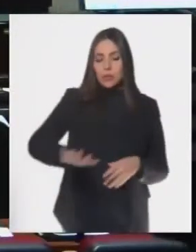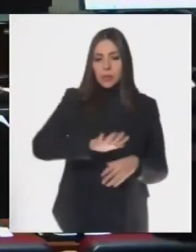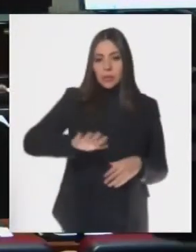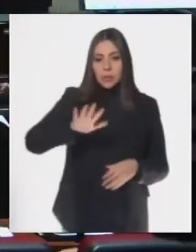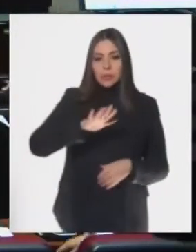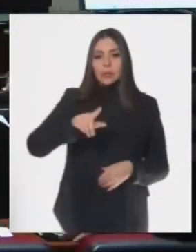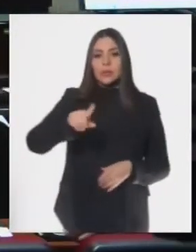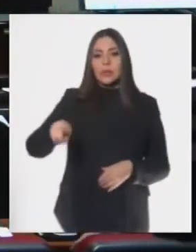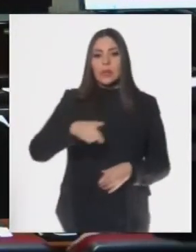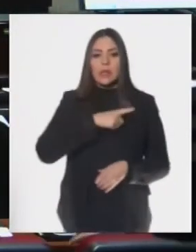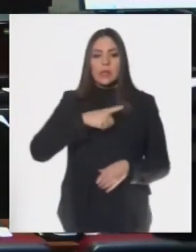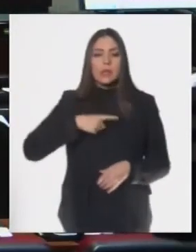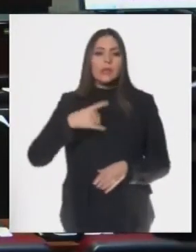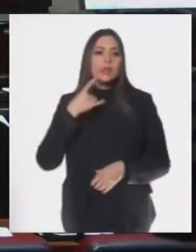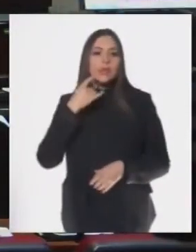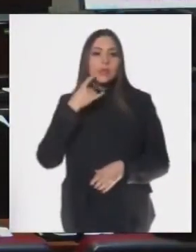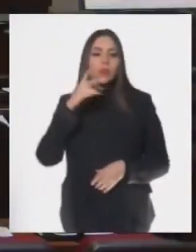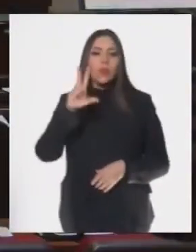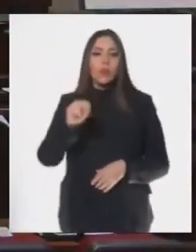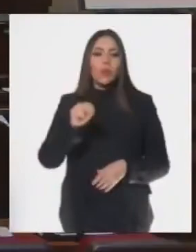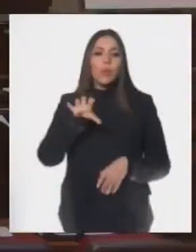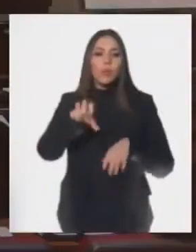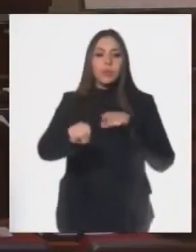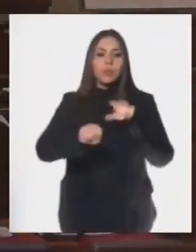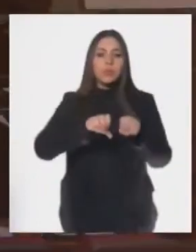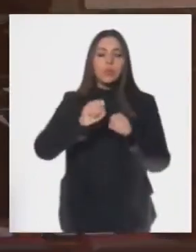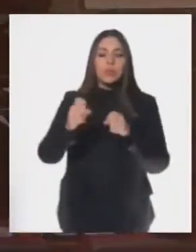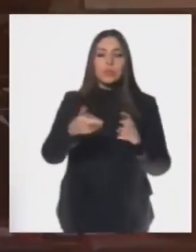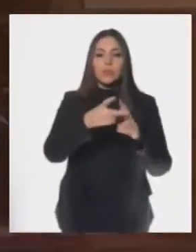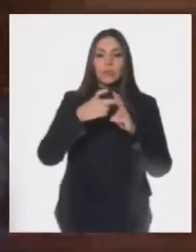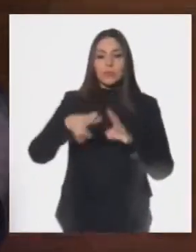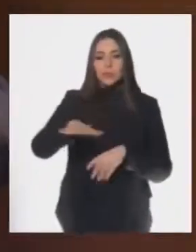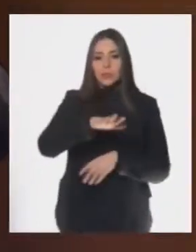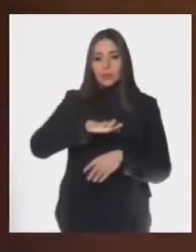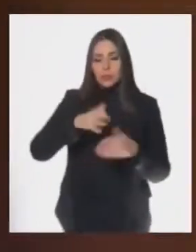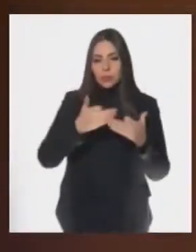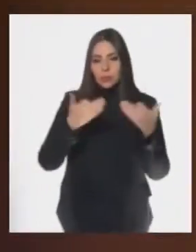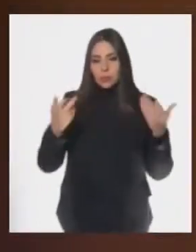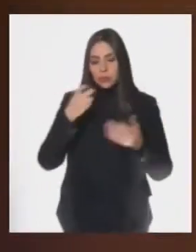contra su acaparamiento y monopolización. Es cuanto. Muchas gracias.